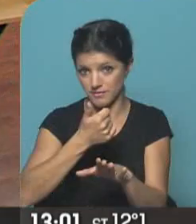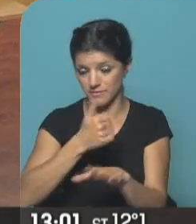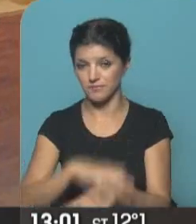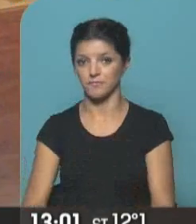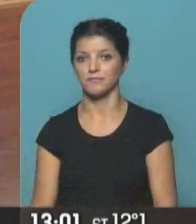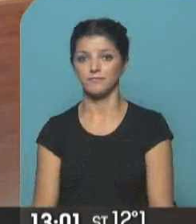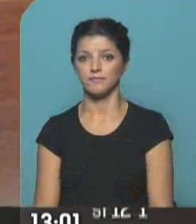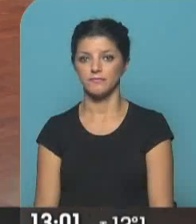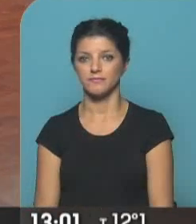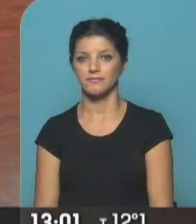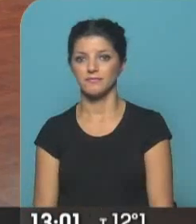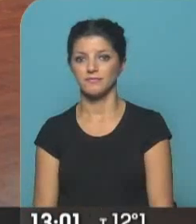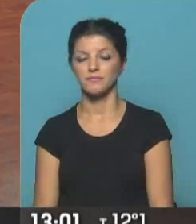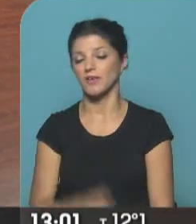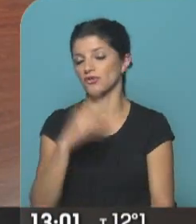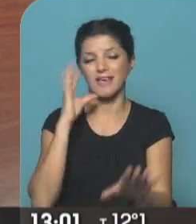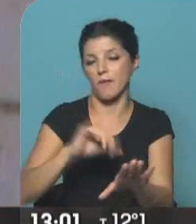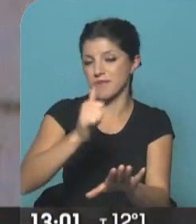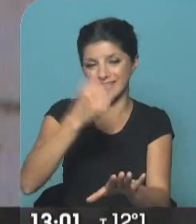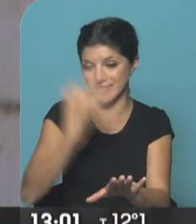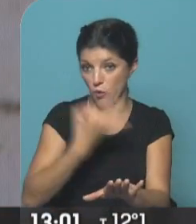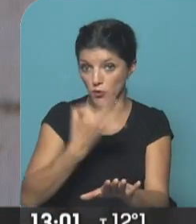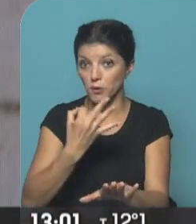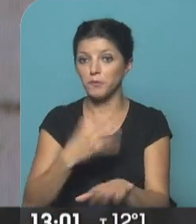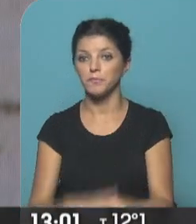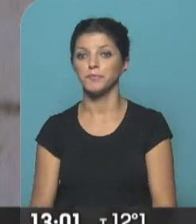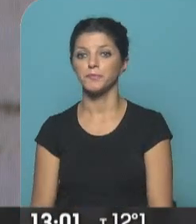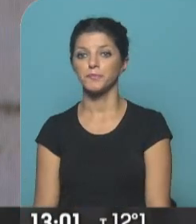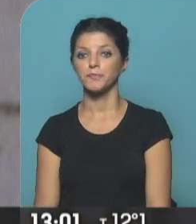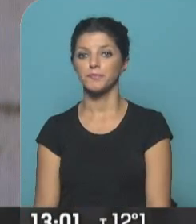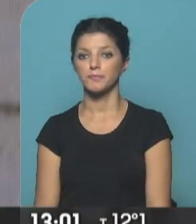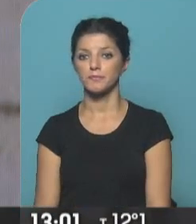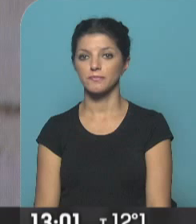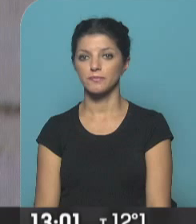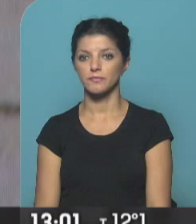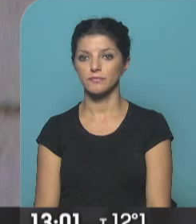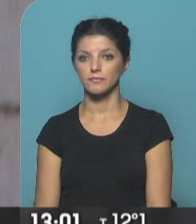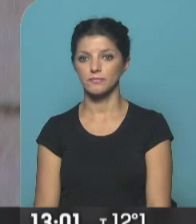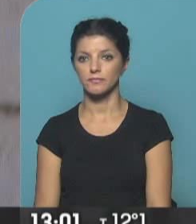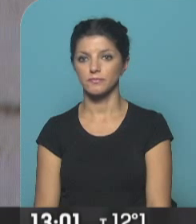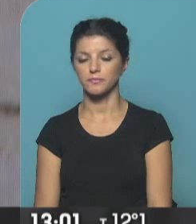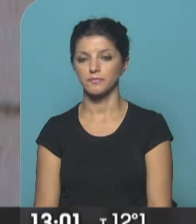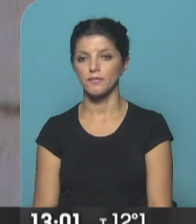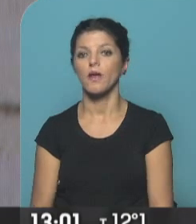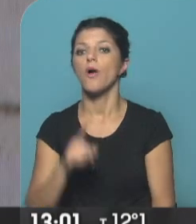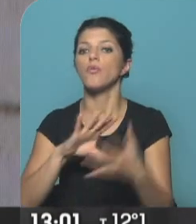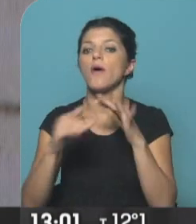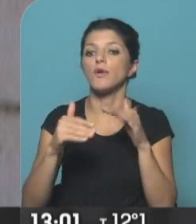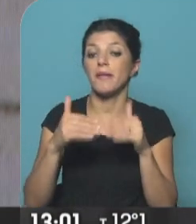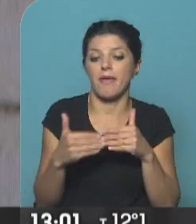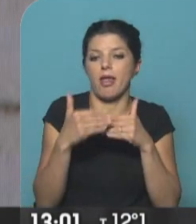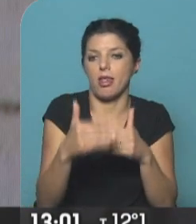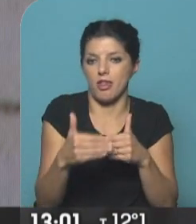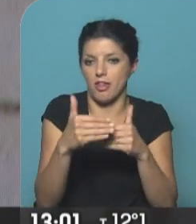había manera de que el chavismo no ganara, fue un intento el chavismo de producir una fuga hacia adelante de esto.